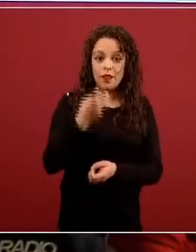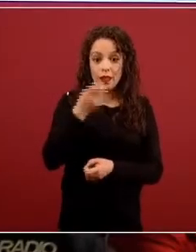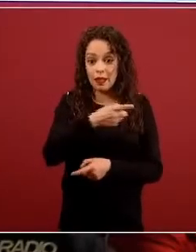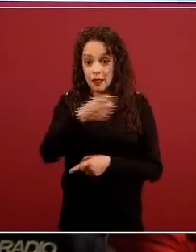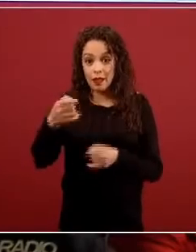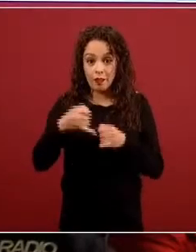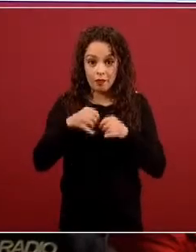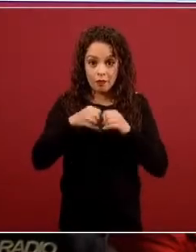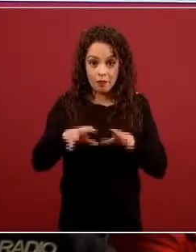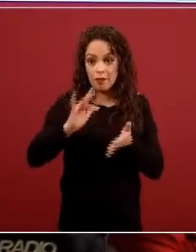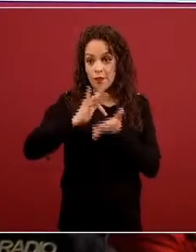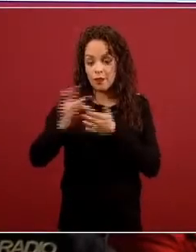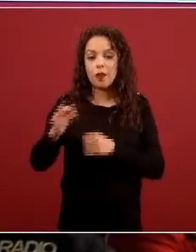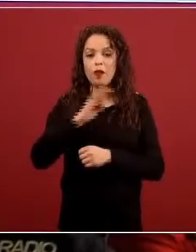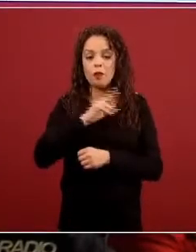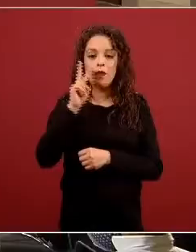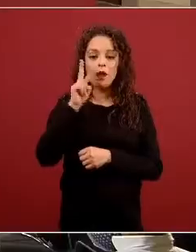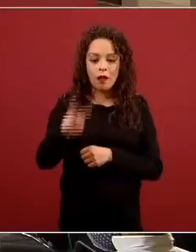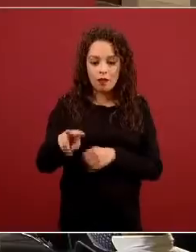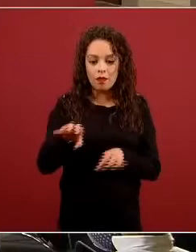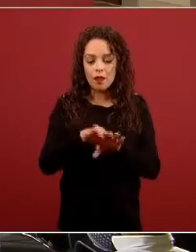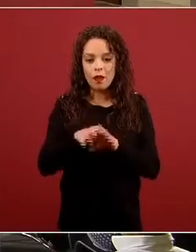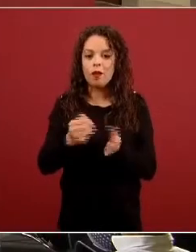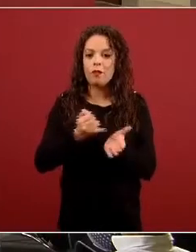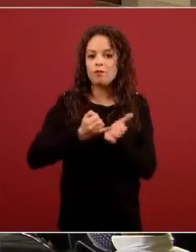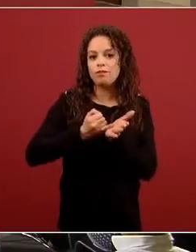dando mensajes importantes.